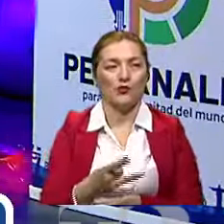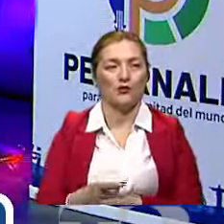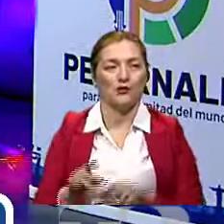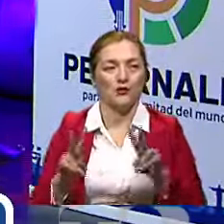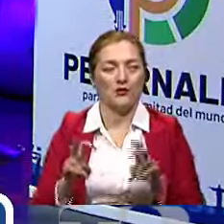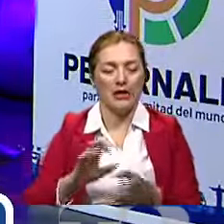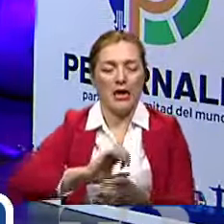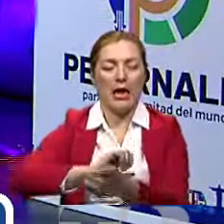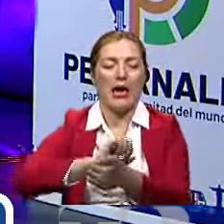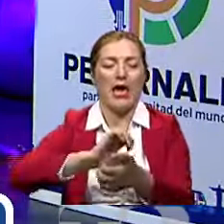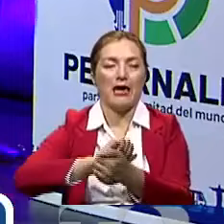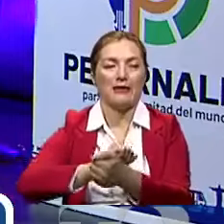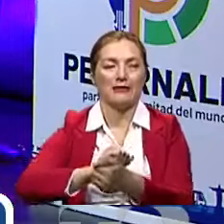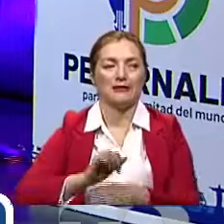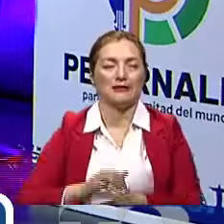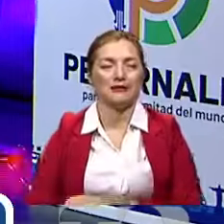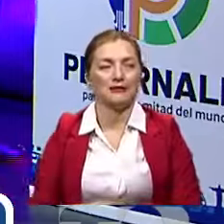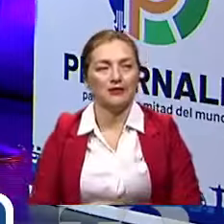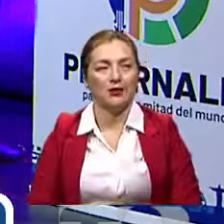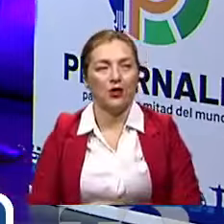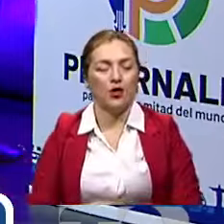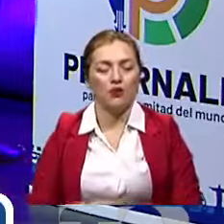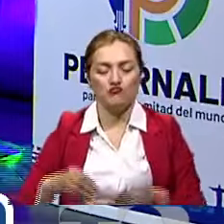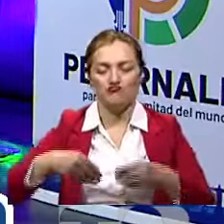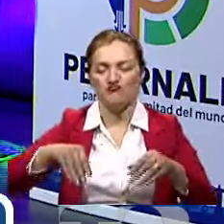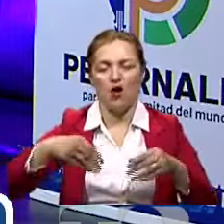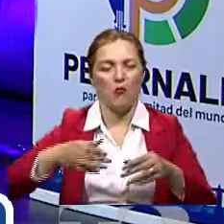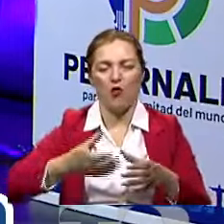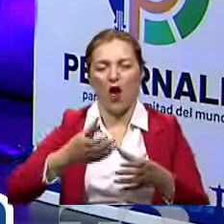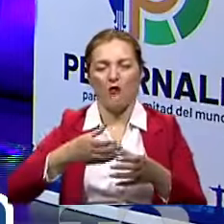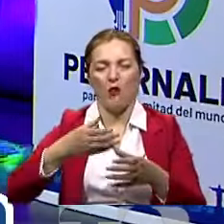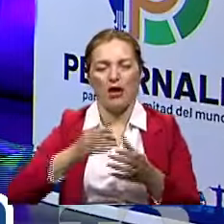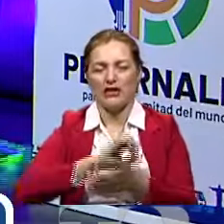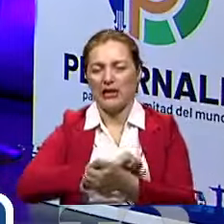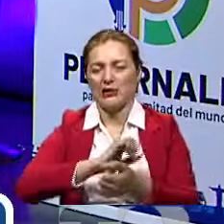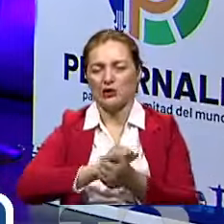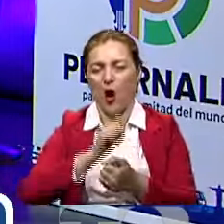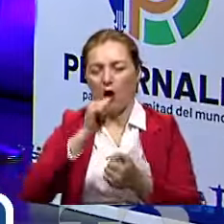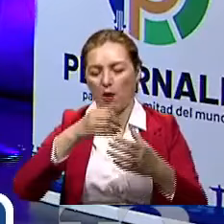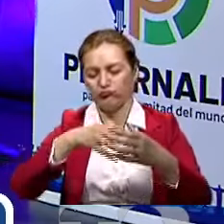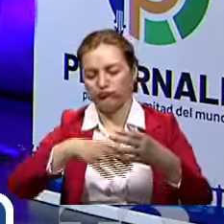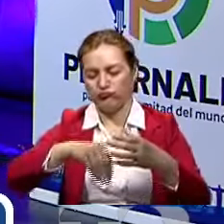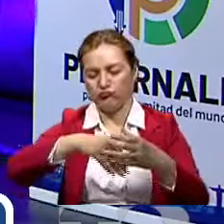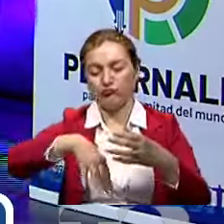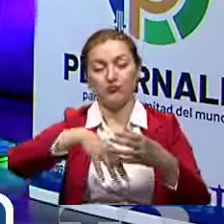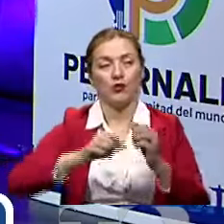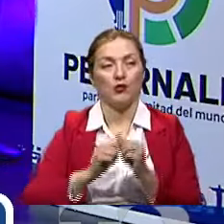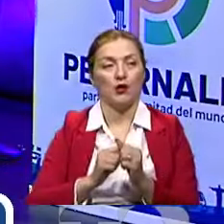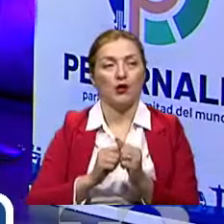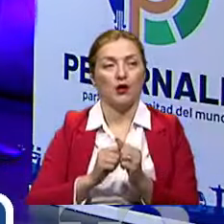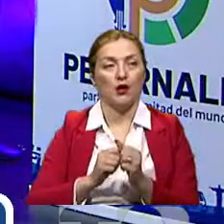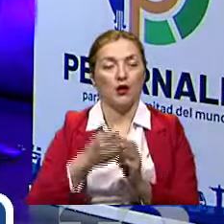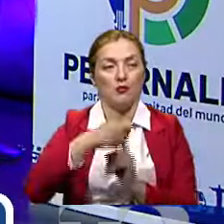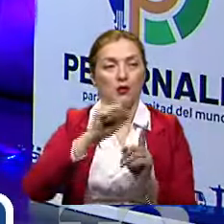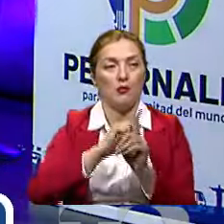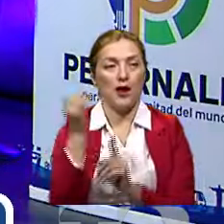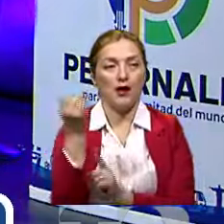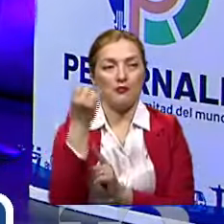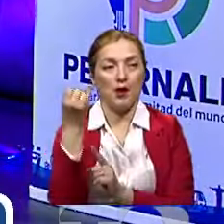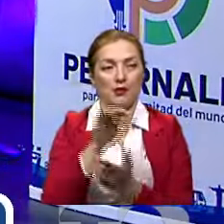de quesito delicioso. Por supuesto, claro. Y el buen madurito asado, ¿verdad? Este es un verde asado, pero también va... maduro también,